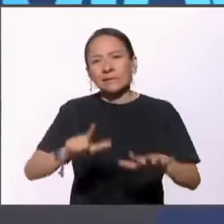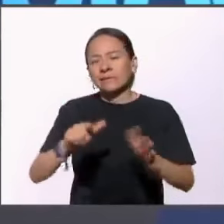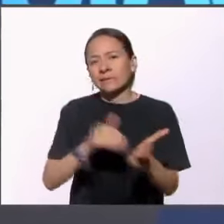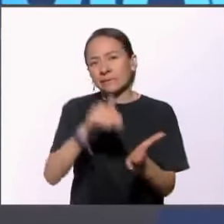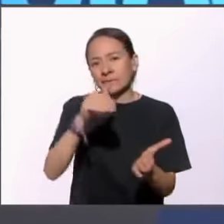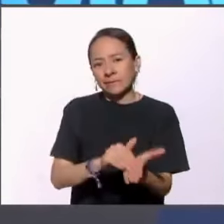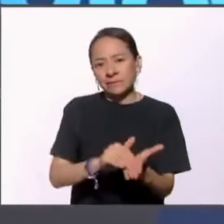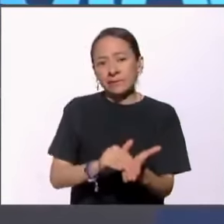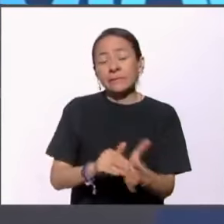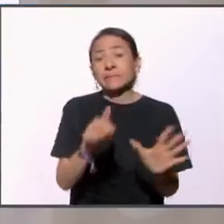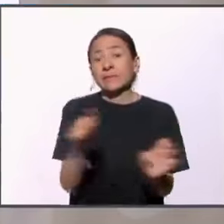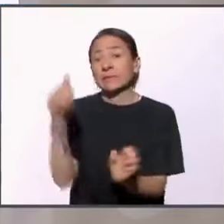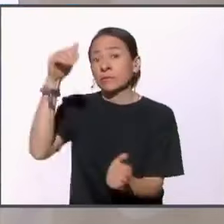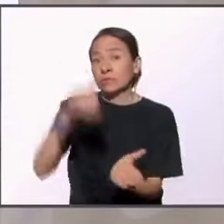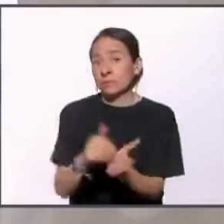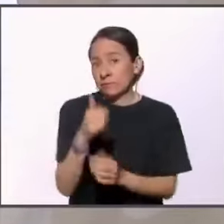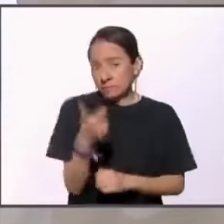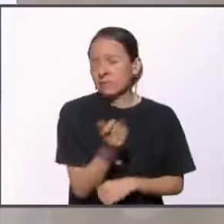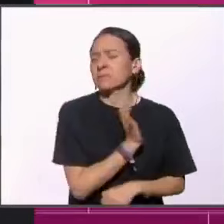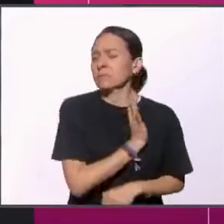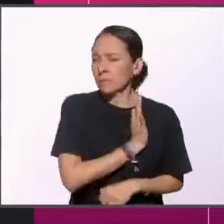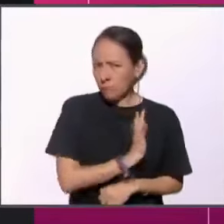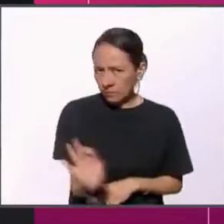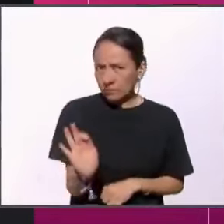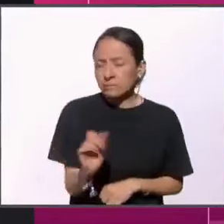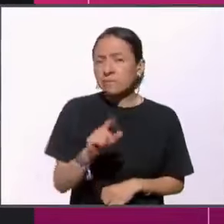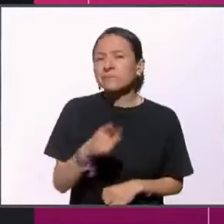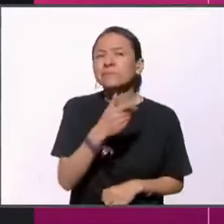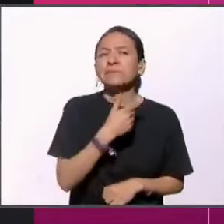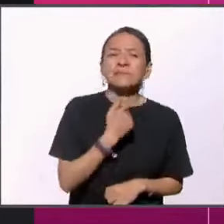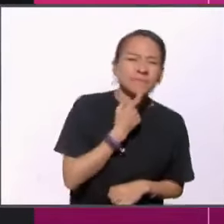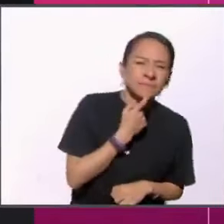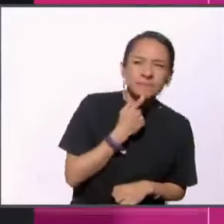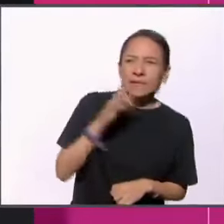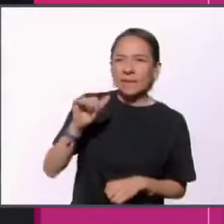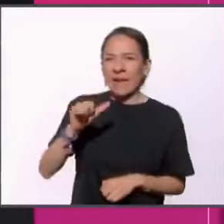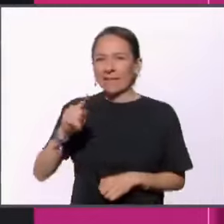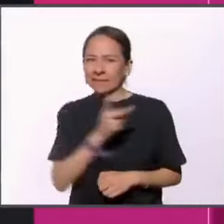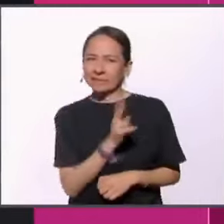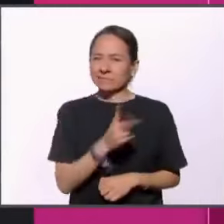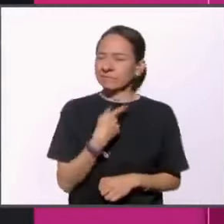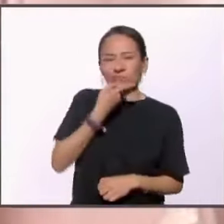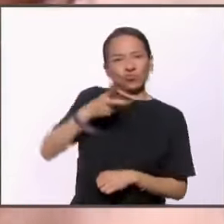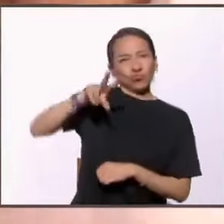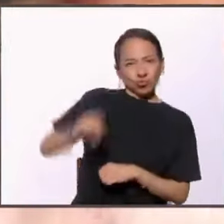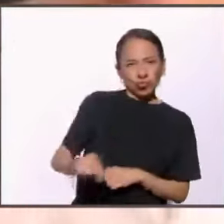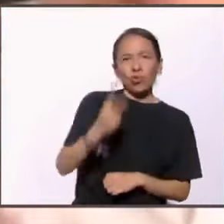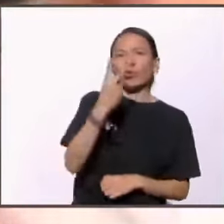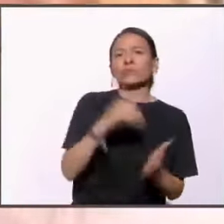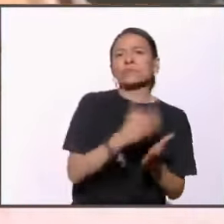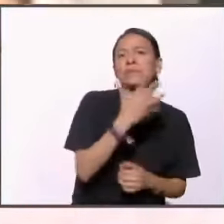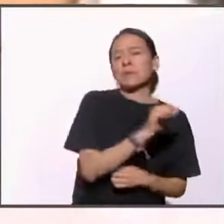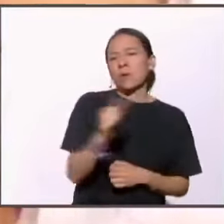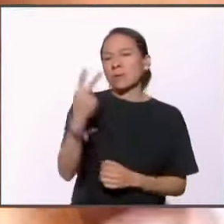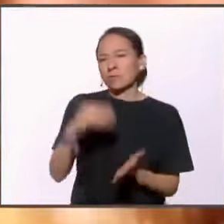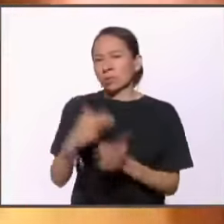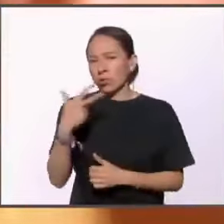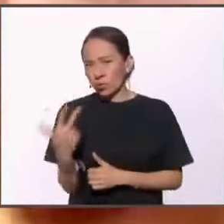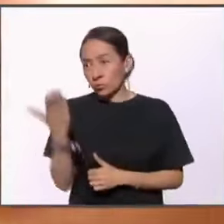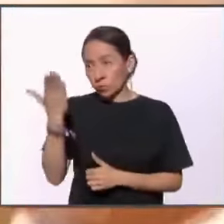pesos. Después de que López Obrador y Batis se negaron, entre el 2005 y 2008, Claudio X